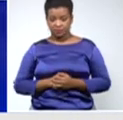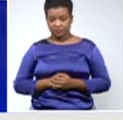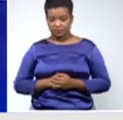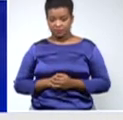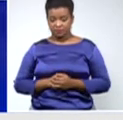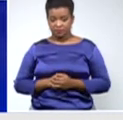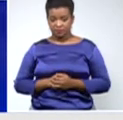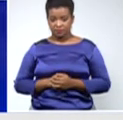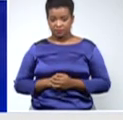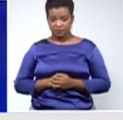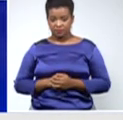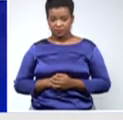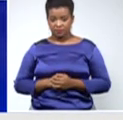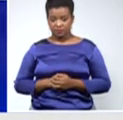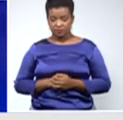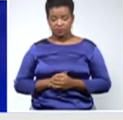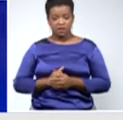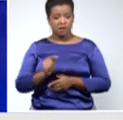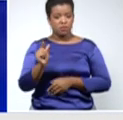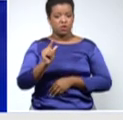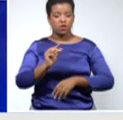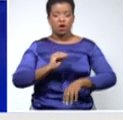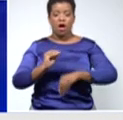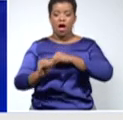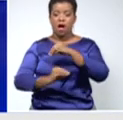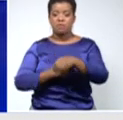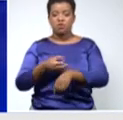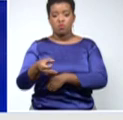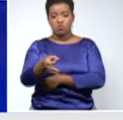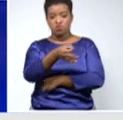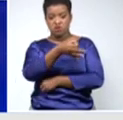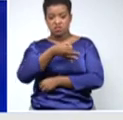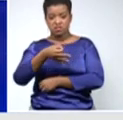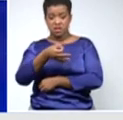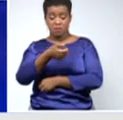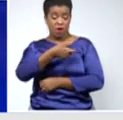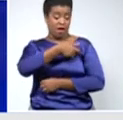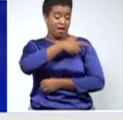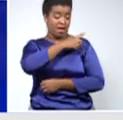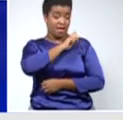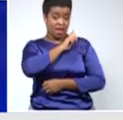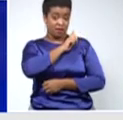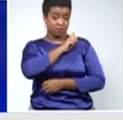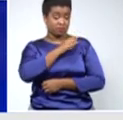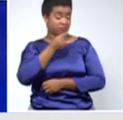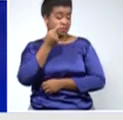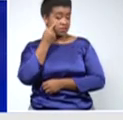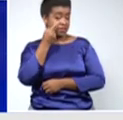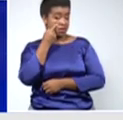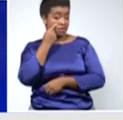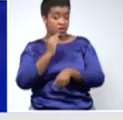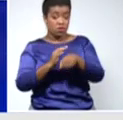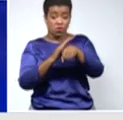en la composición de los municipios que en el día de ayer representaron el